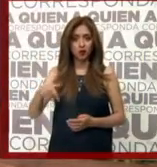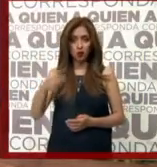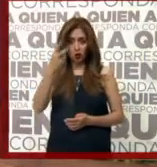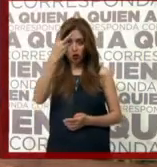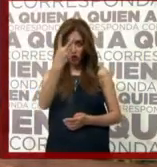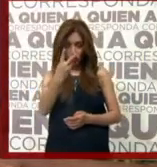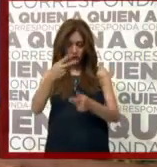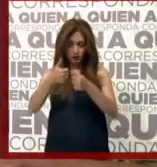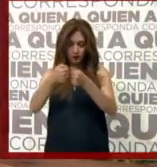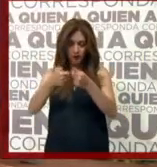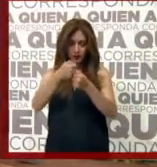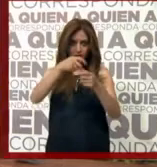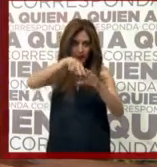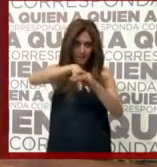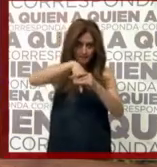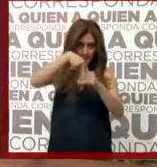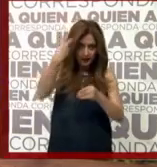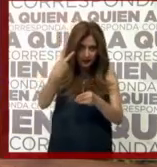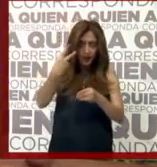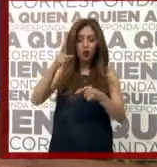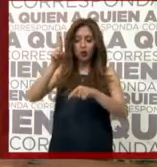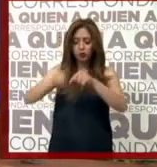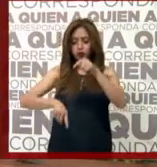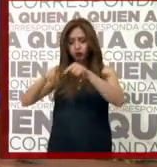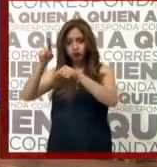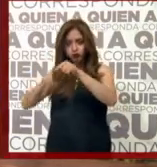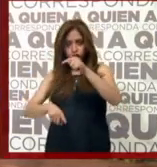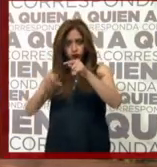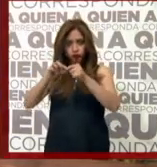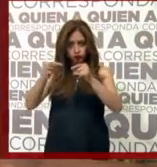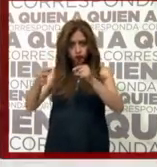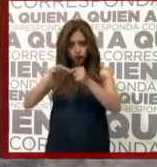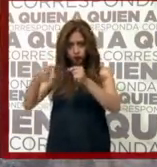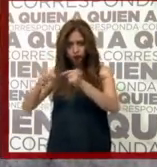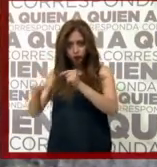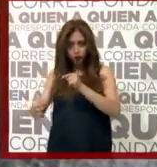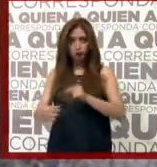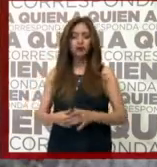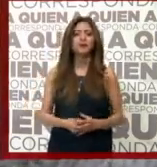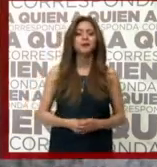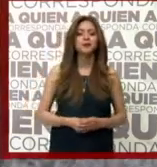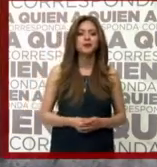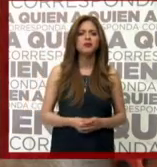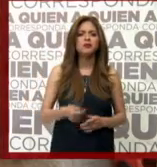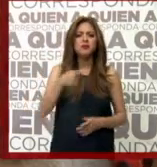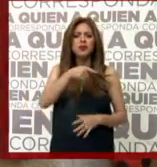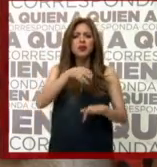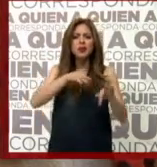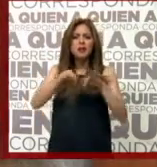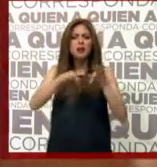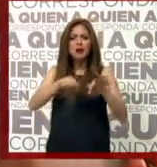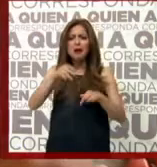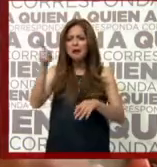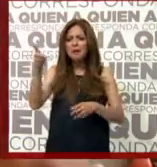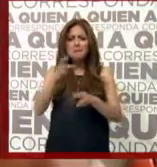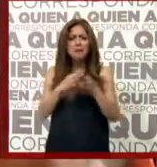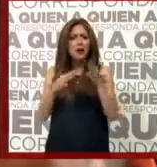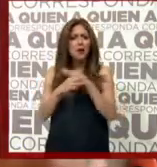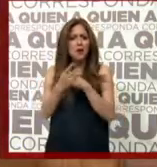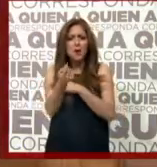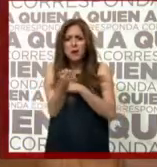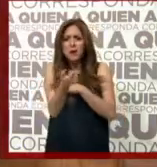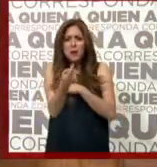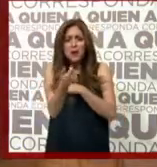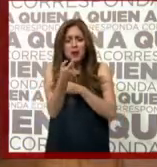encendedores vacíos, se desarman y pues ahí están todas las piezas. Para trabajar, utiliza poca herramienta, pues la mayoría